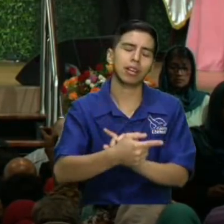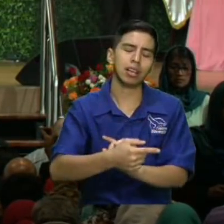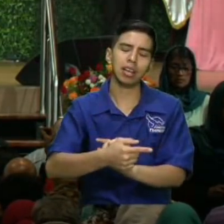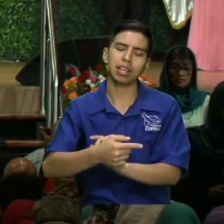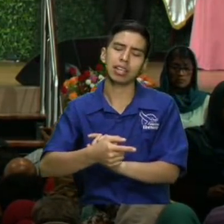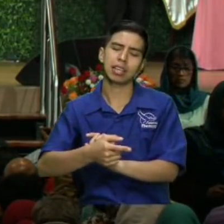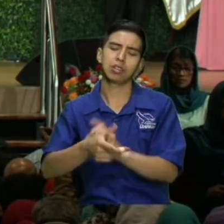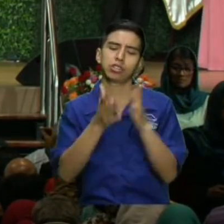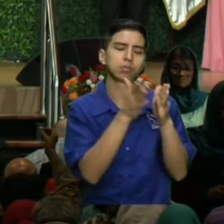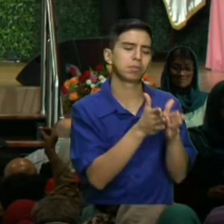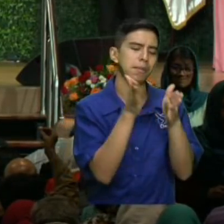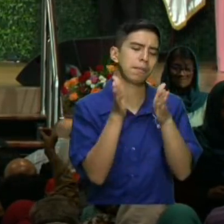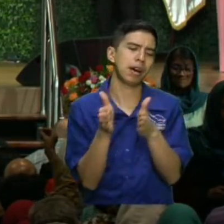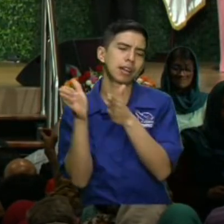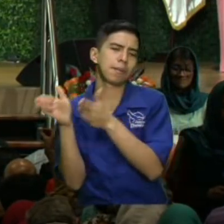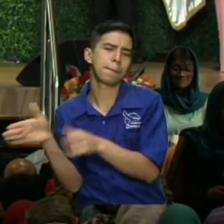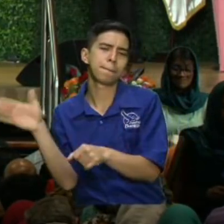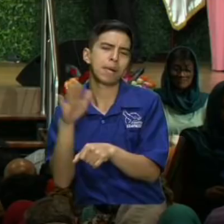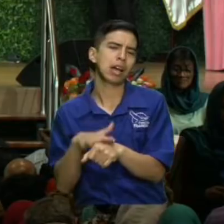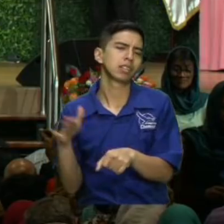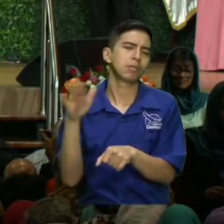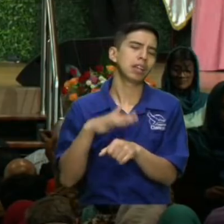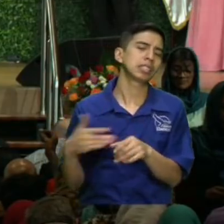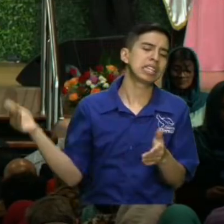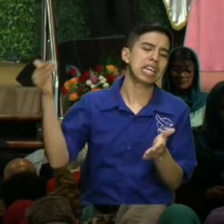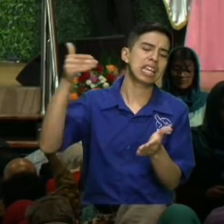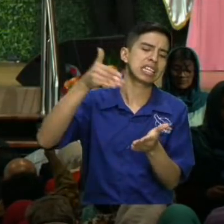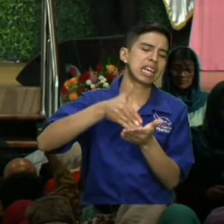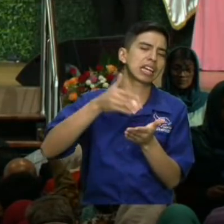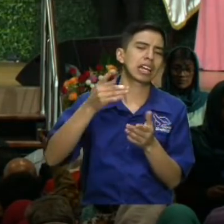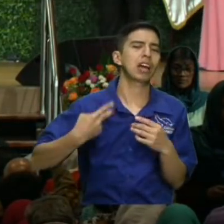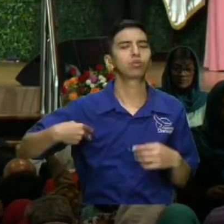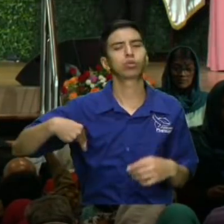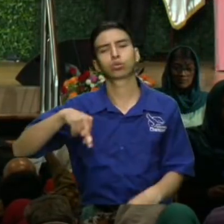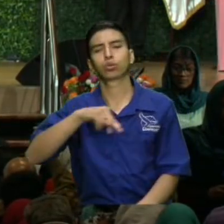eterno tuyo y se meta en nosotros.